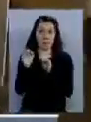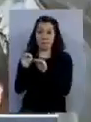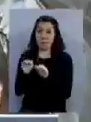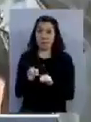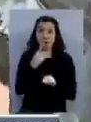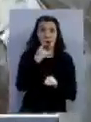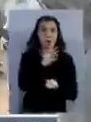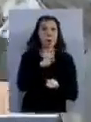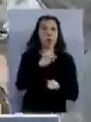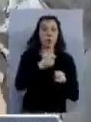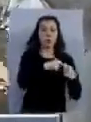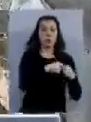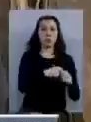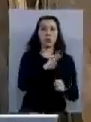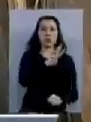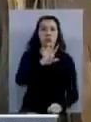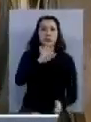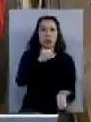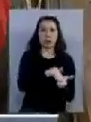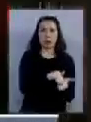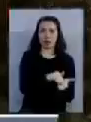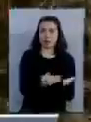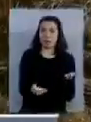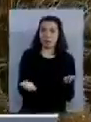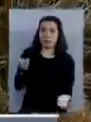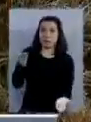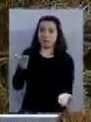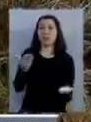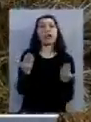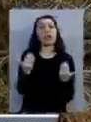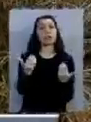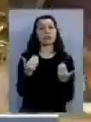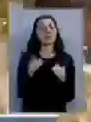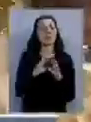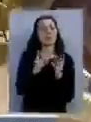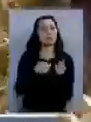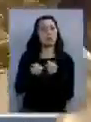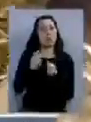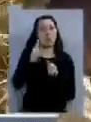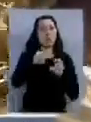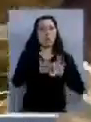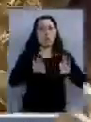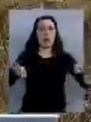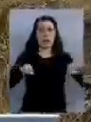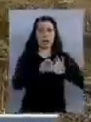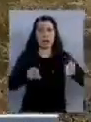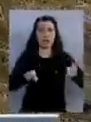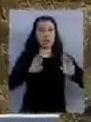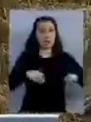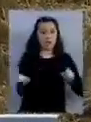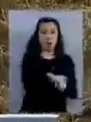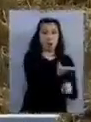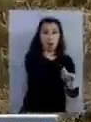que Raúl enmimbra por 35 mil. Para eso necesita un paquete de varillas. El mismo que